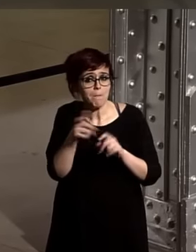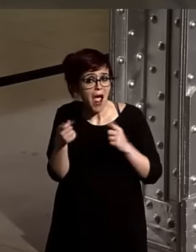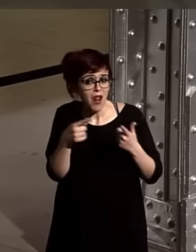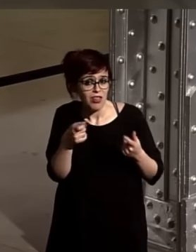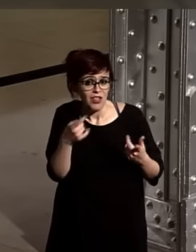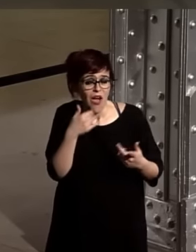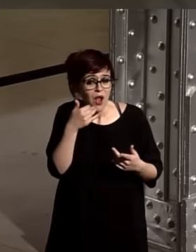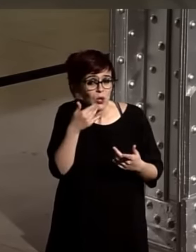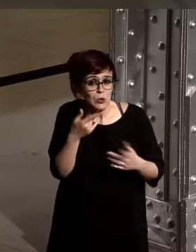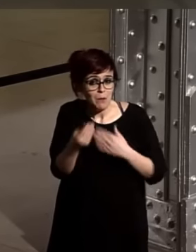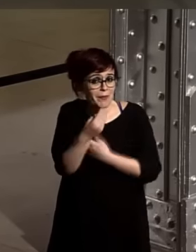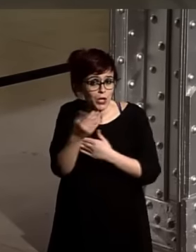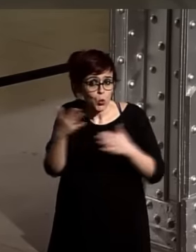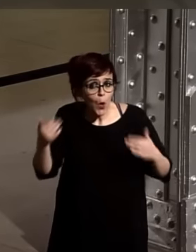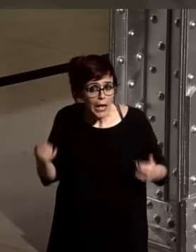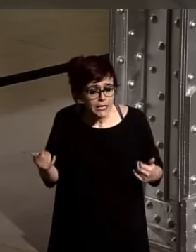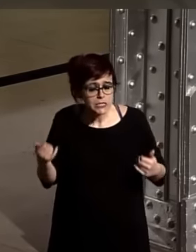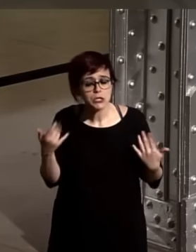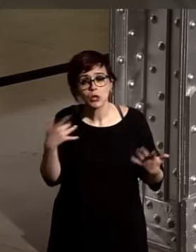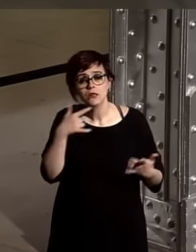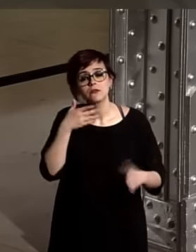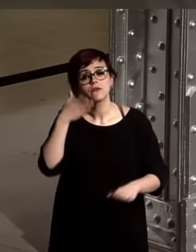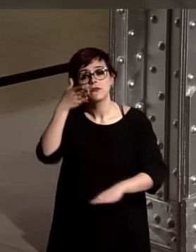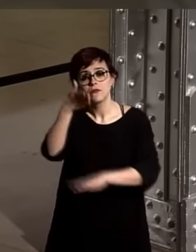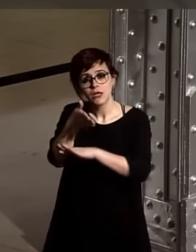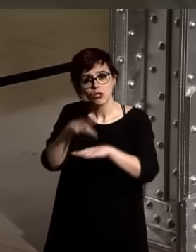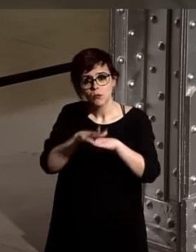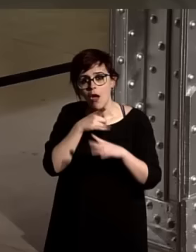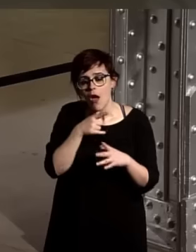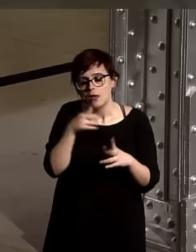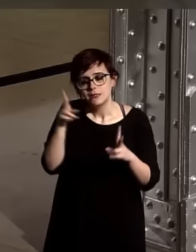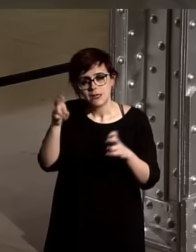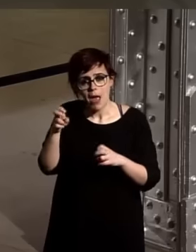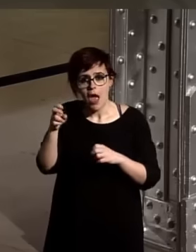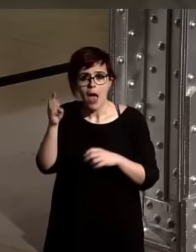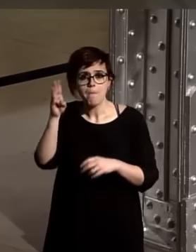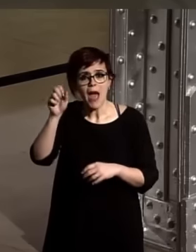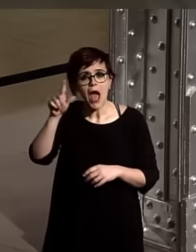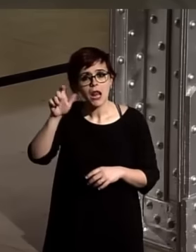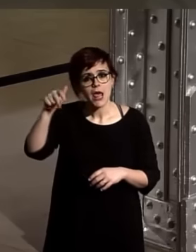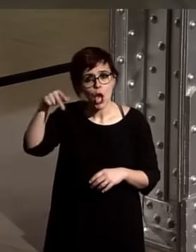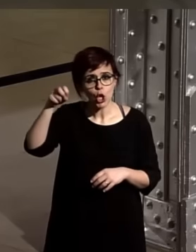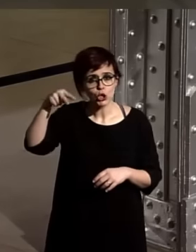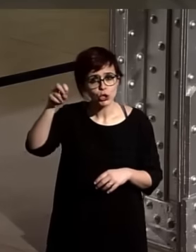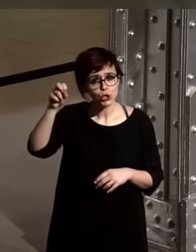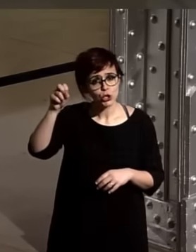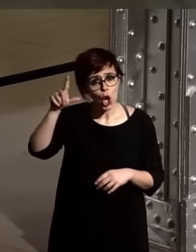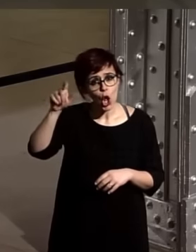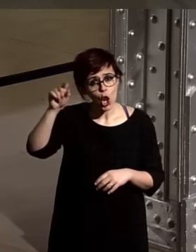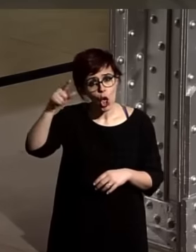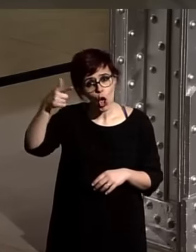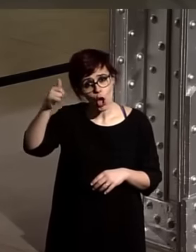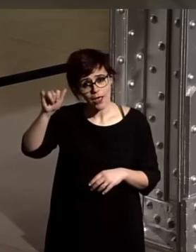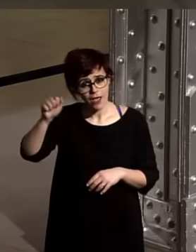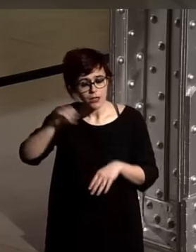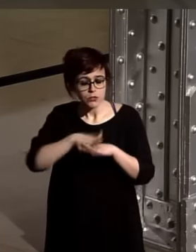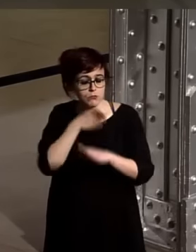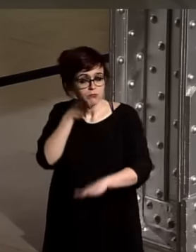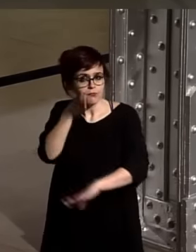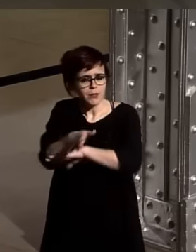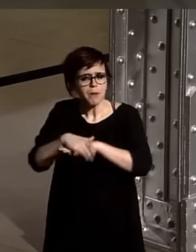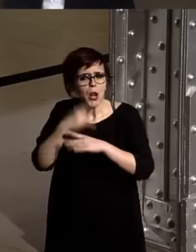pues inmediatamente me puse a trabajar en lo que a mí me gustaba que era la paleontología y ya está eh busque por qué te atraía la